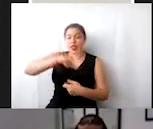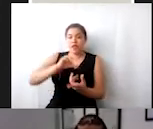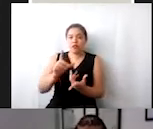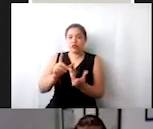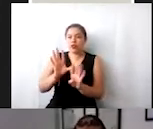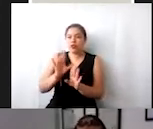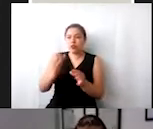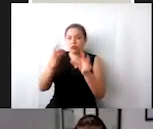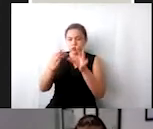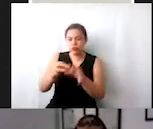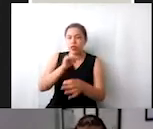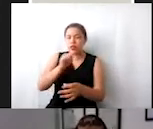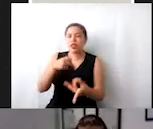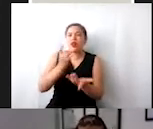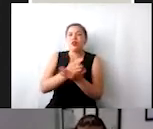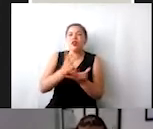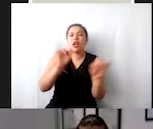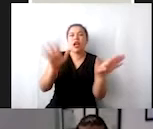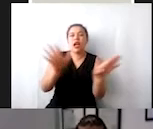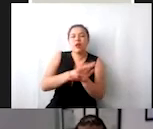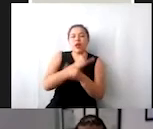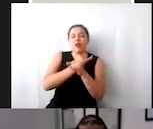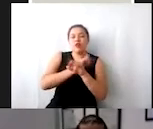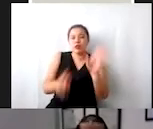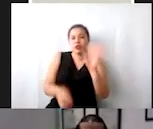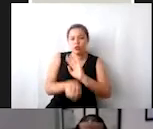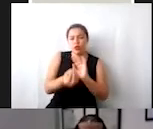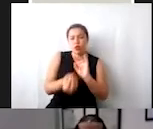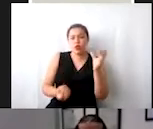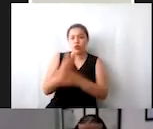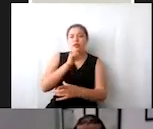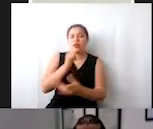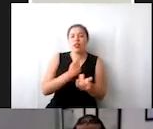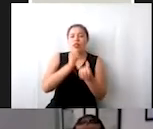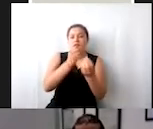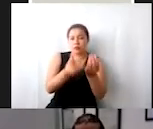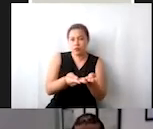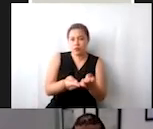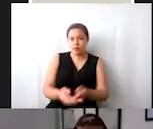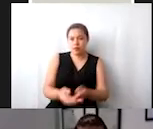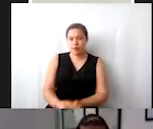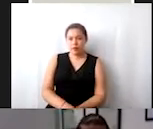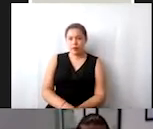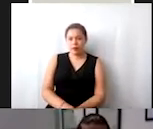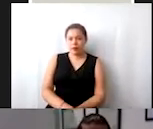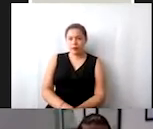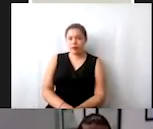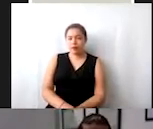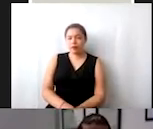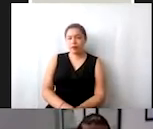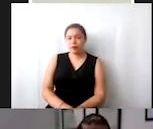sino que no se han actualizado las bases de datos de las otras autoridades. Entonces,